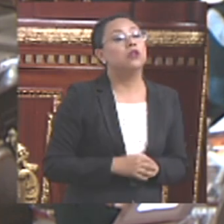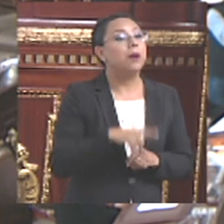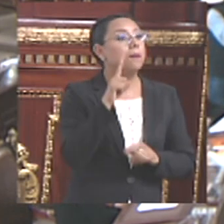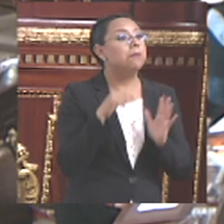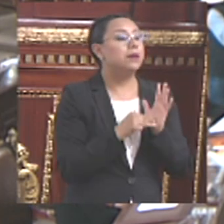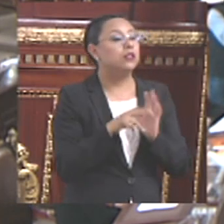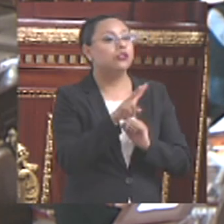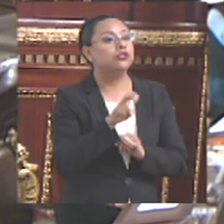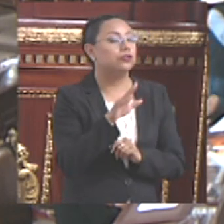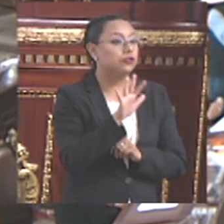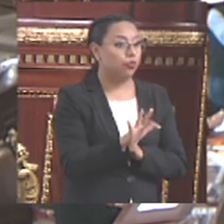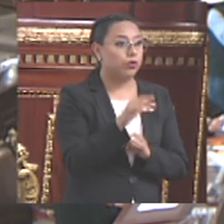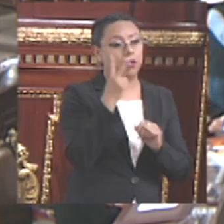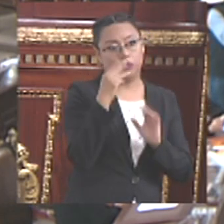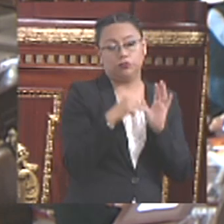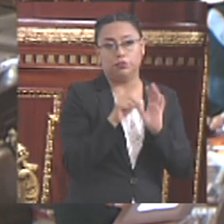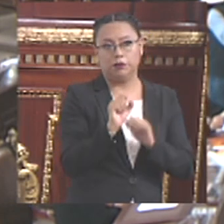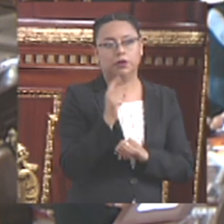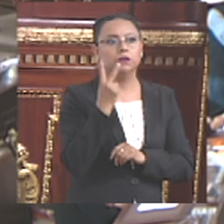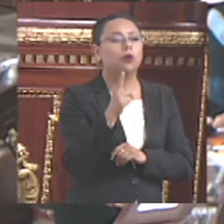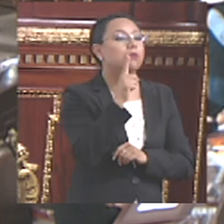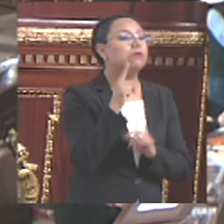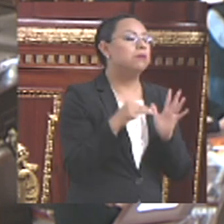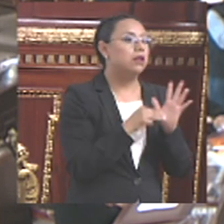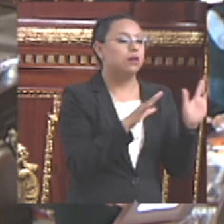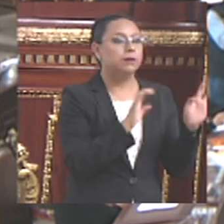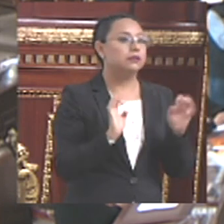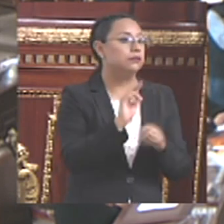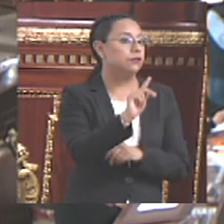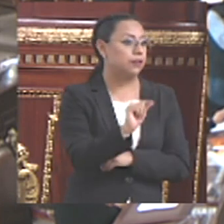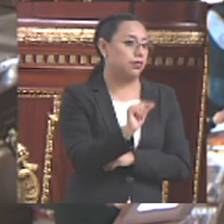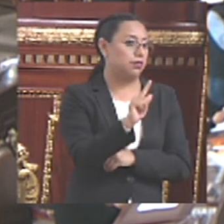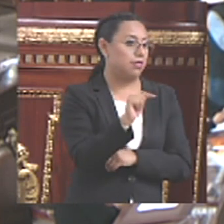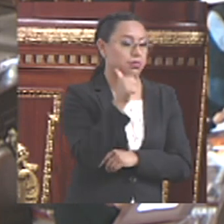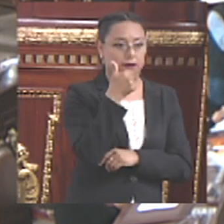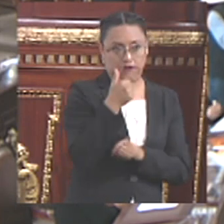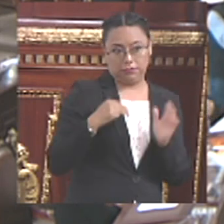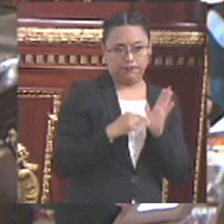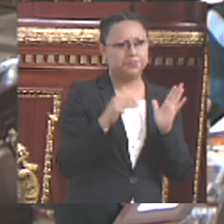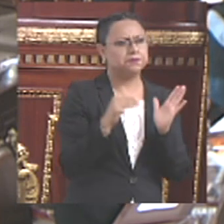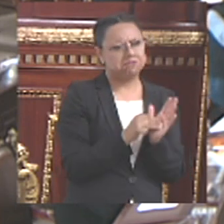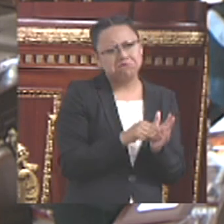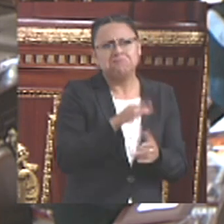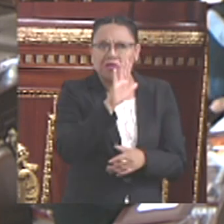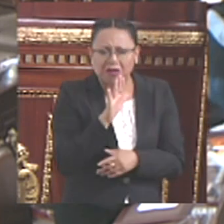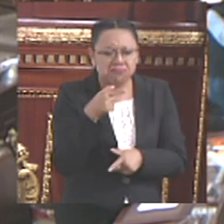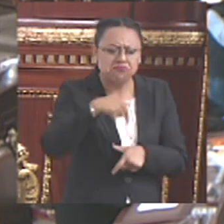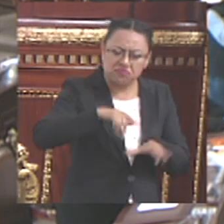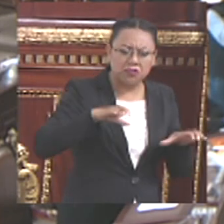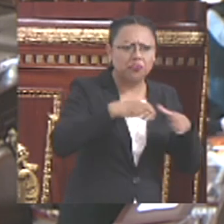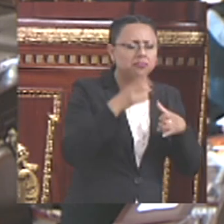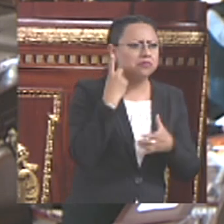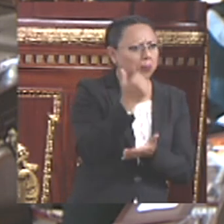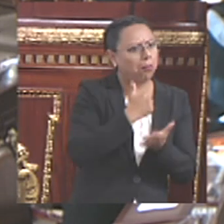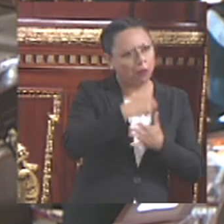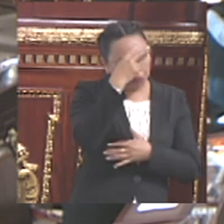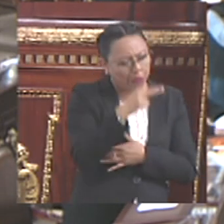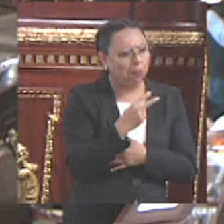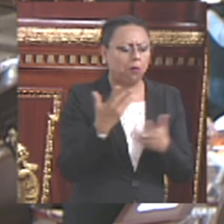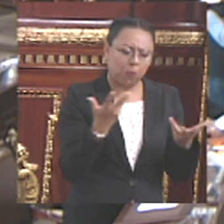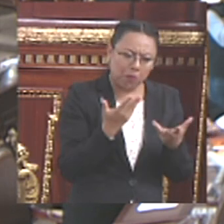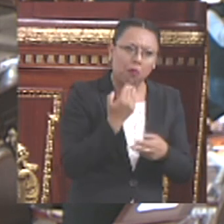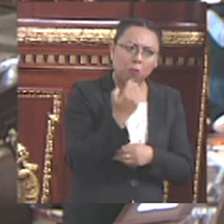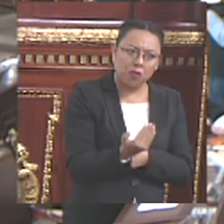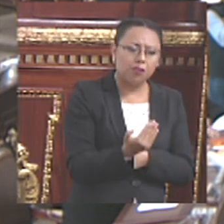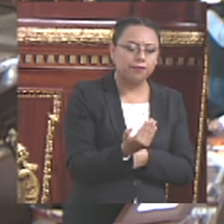2022 1.976 millones. Parecía bien lo que habíamos hecho en este Congreso de designar recursos